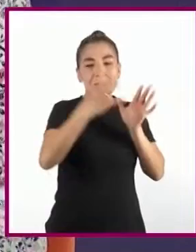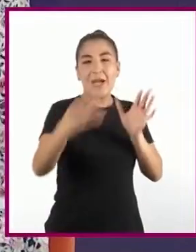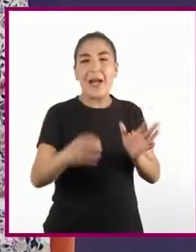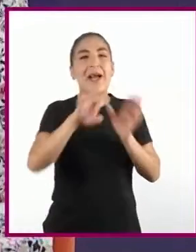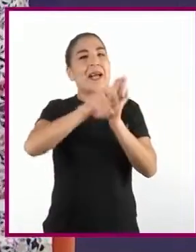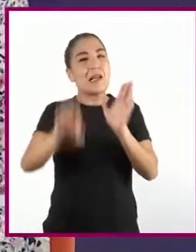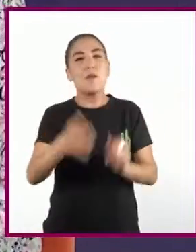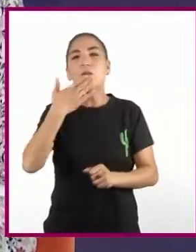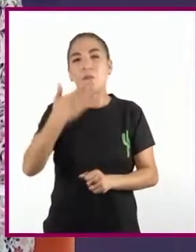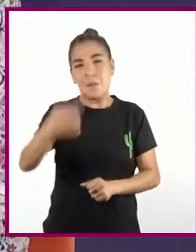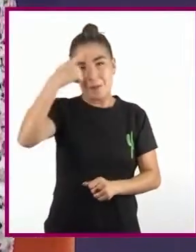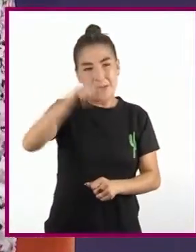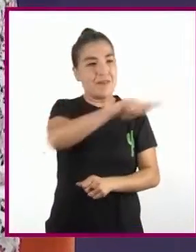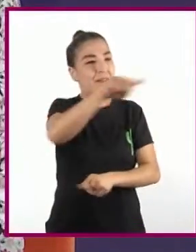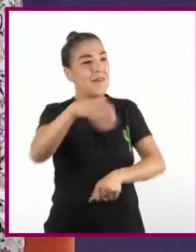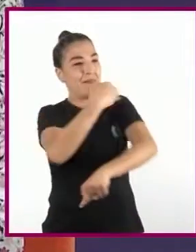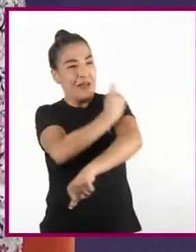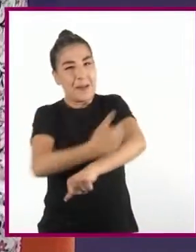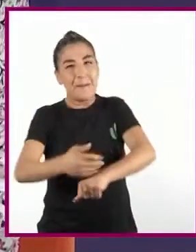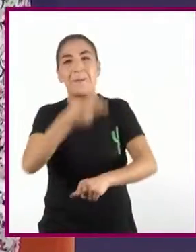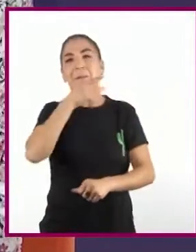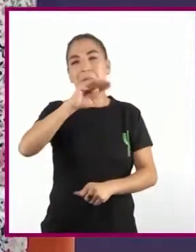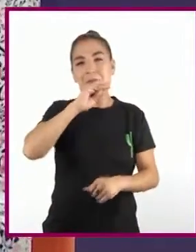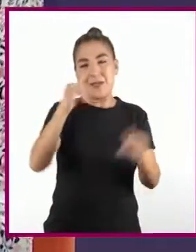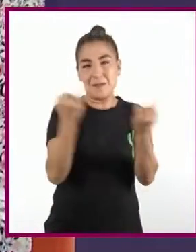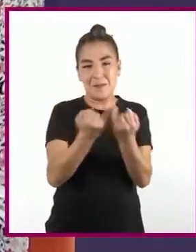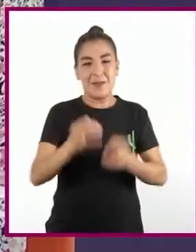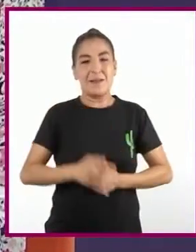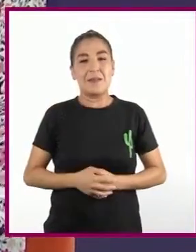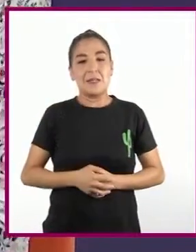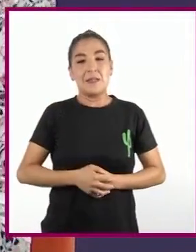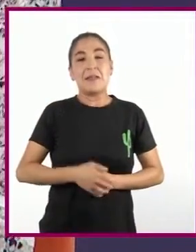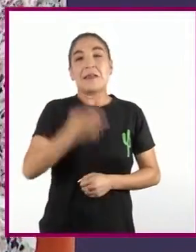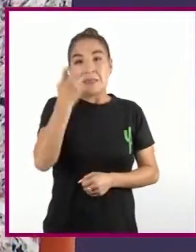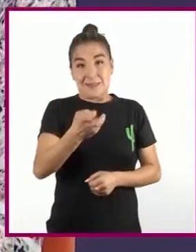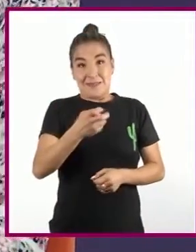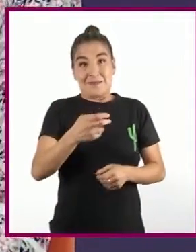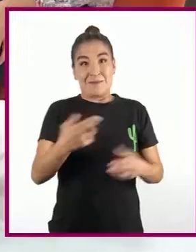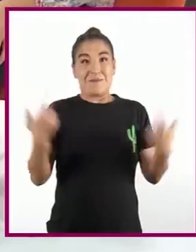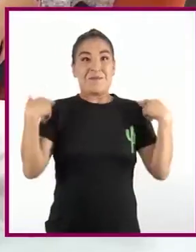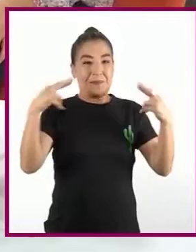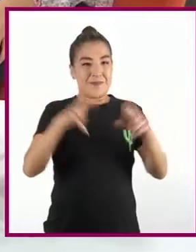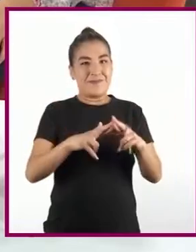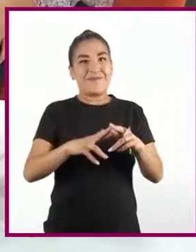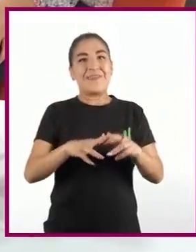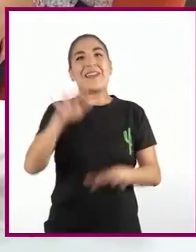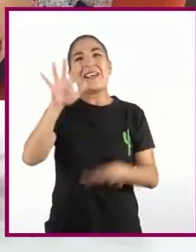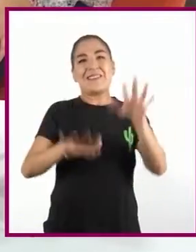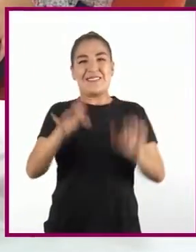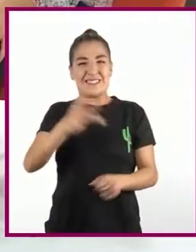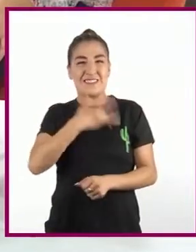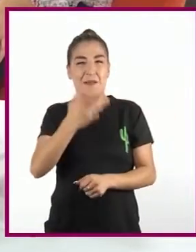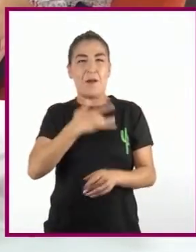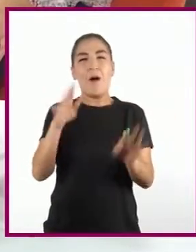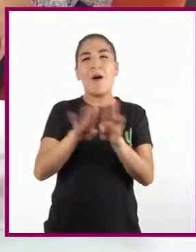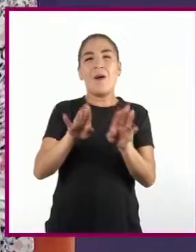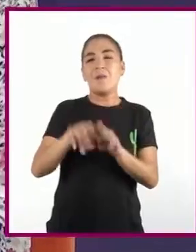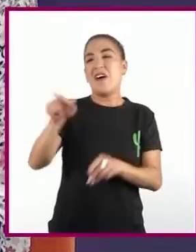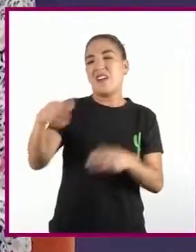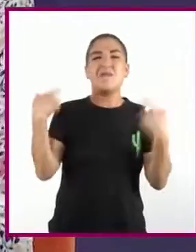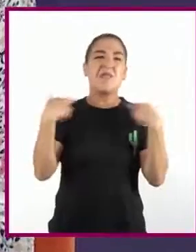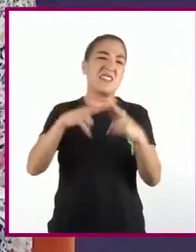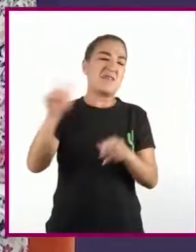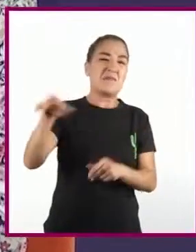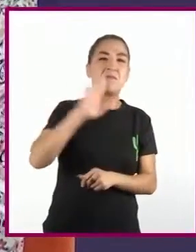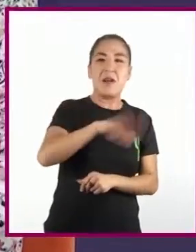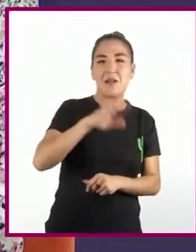igual que nuestras familias, al igual que nuestros padres. Y yo sé que esta profesión a veces no se siente como que nos valoran tanto como debíamos,